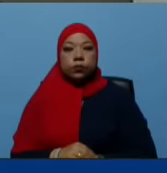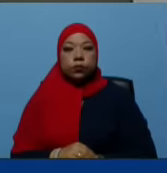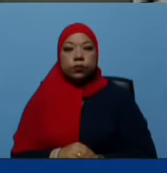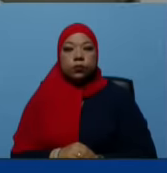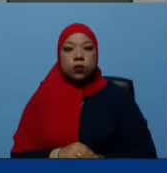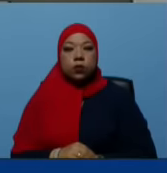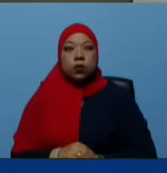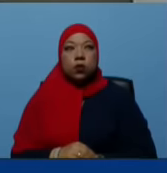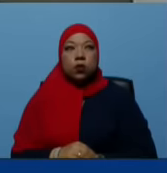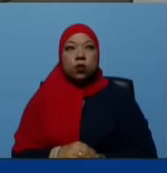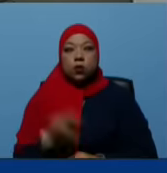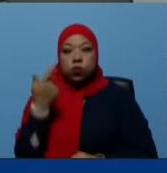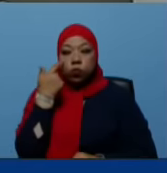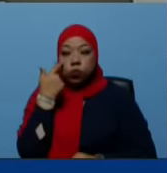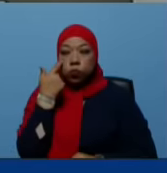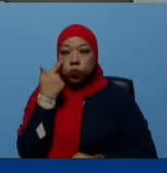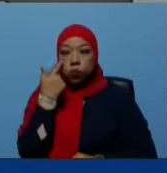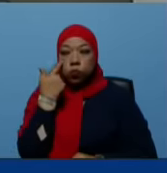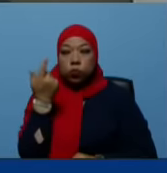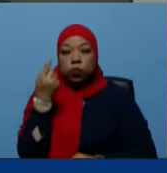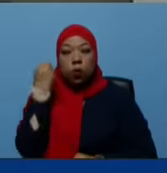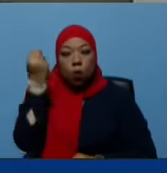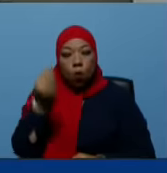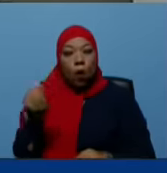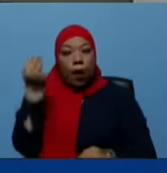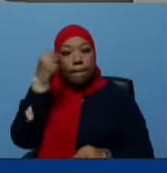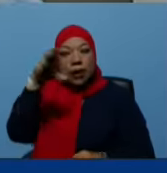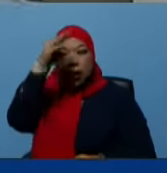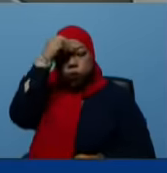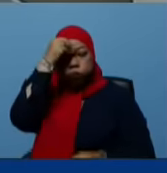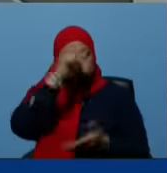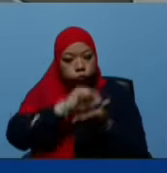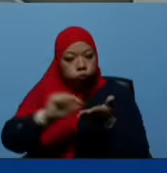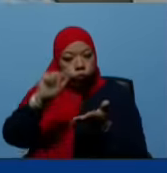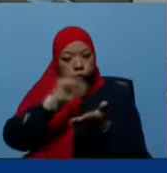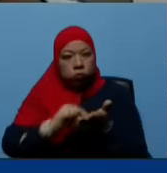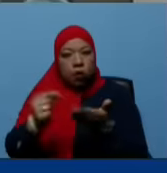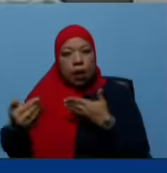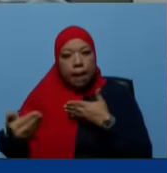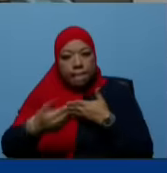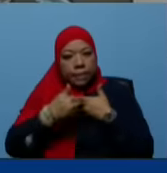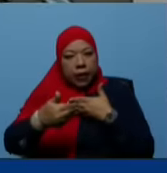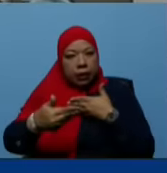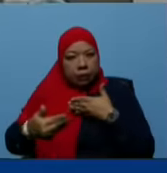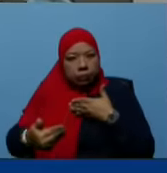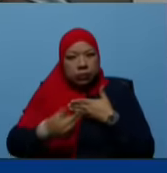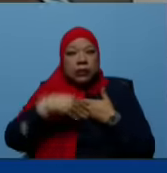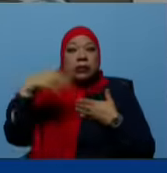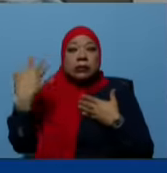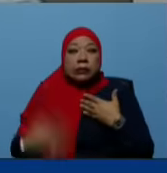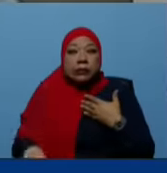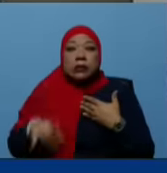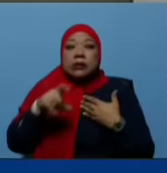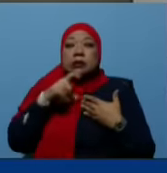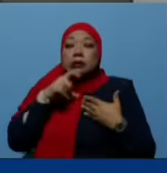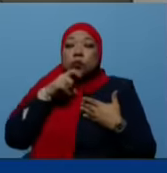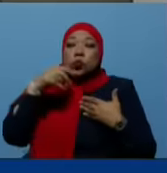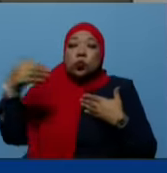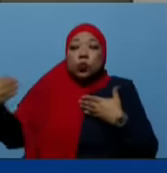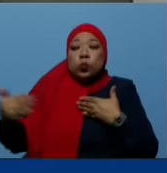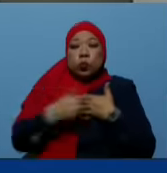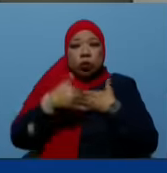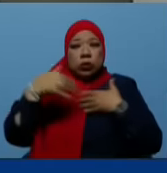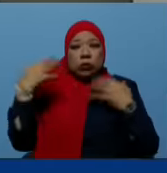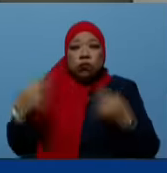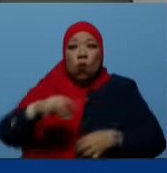yo aquí lo anotaba, es que si el ataque fue la mamá, el papá de los ataques contra el sistema,